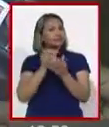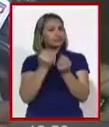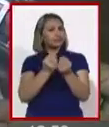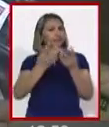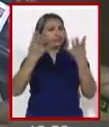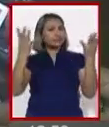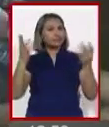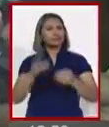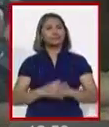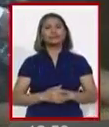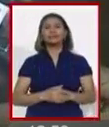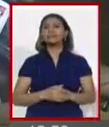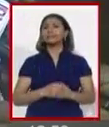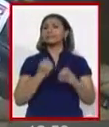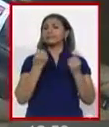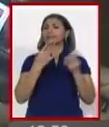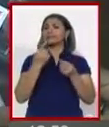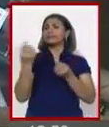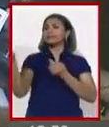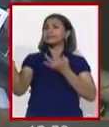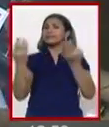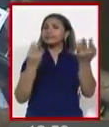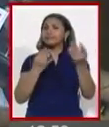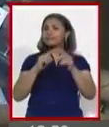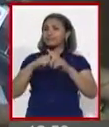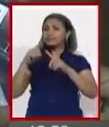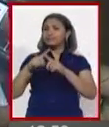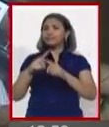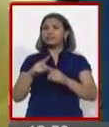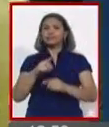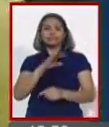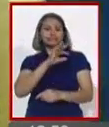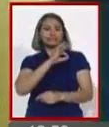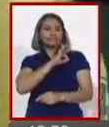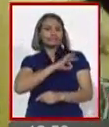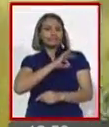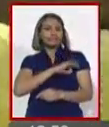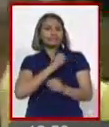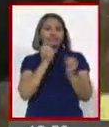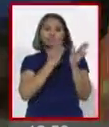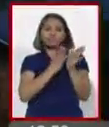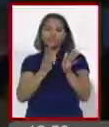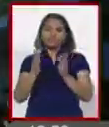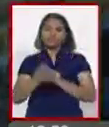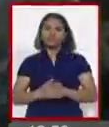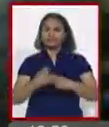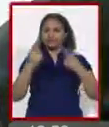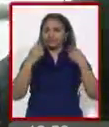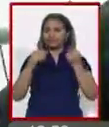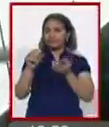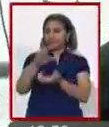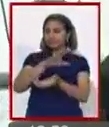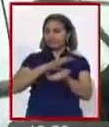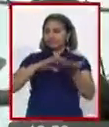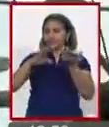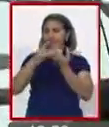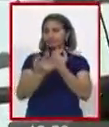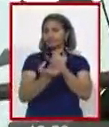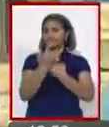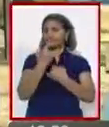tantos y creemos que muchos han venido de otros mercados para aprovechar este ordenamiento tratando de